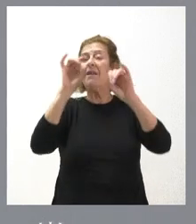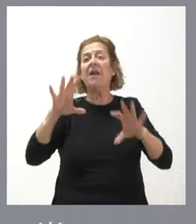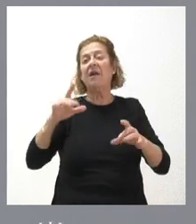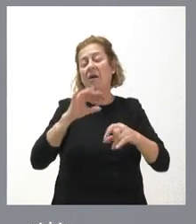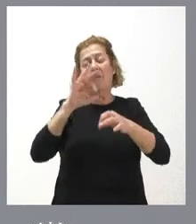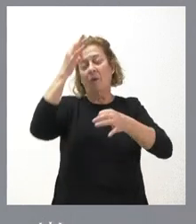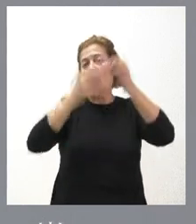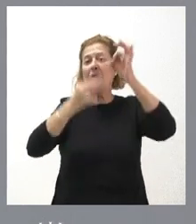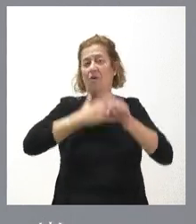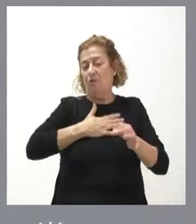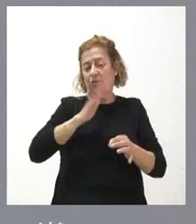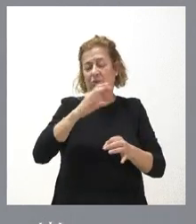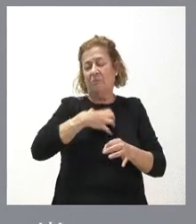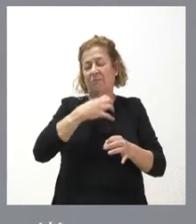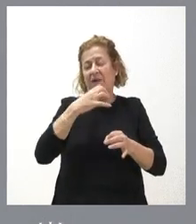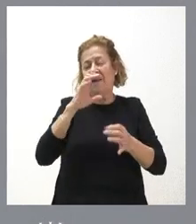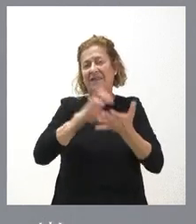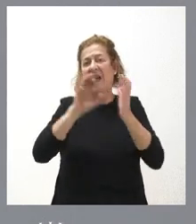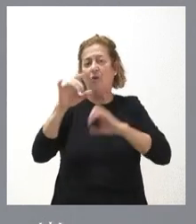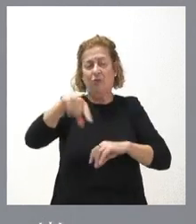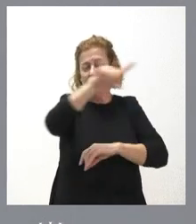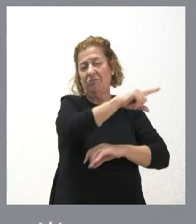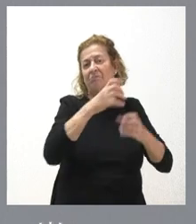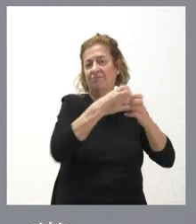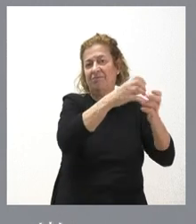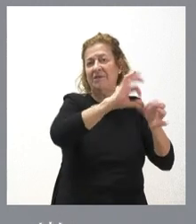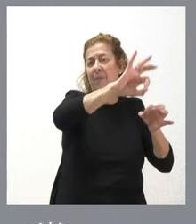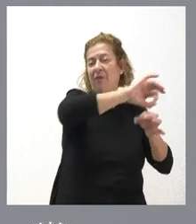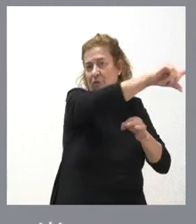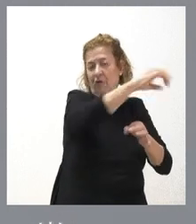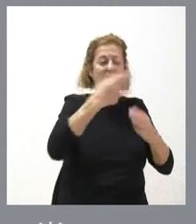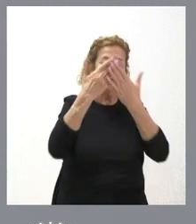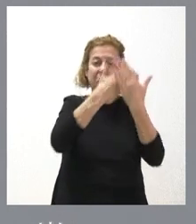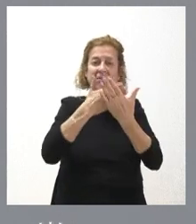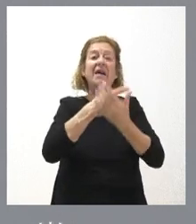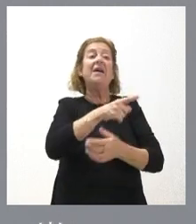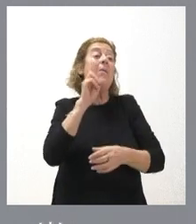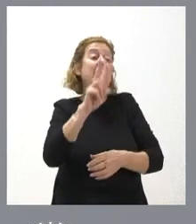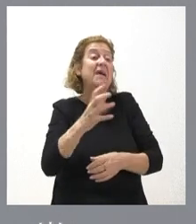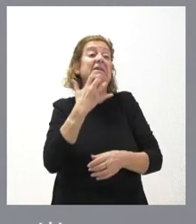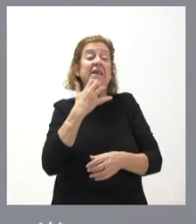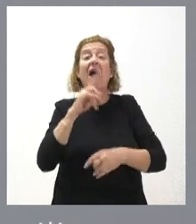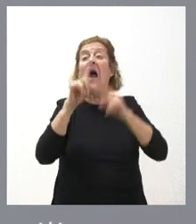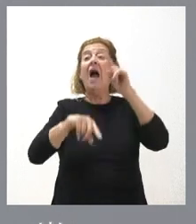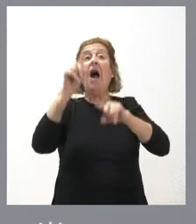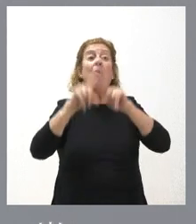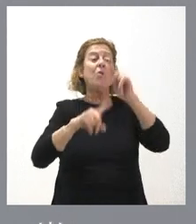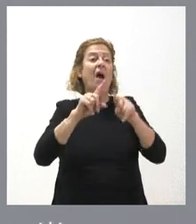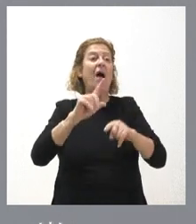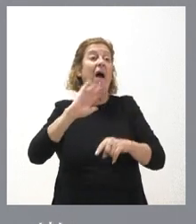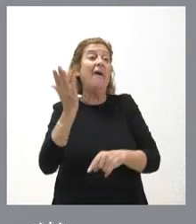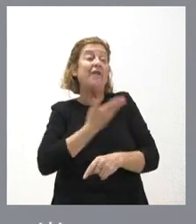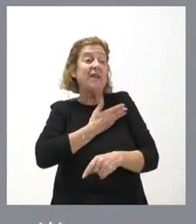Autónoma y lógicamente serán ellos los que determinen si alguna de las competencias de la junta de Castilla y león pues puede verse